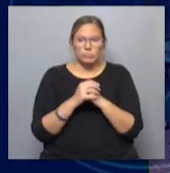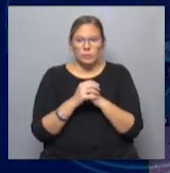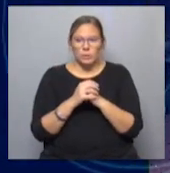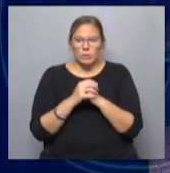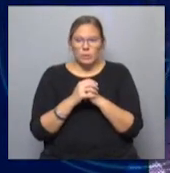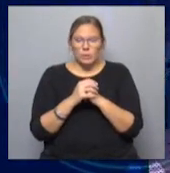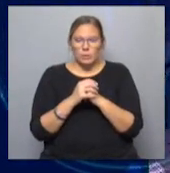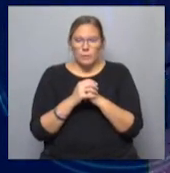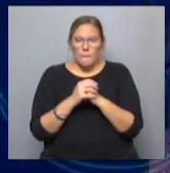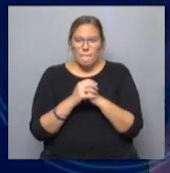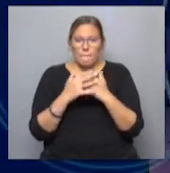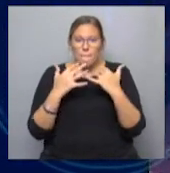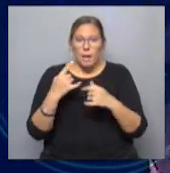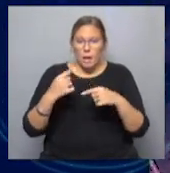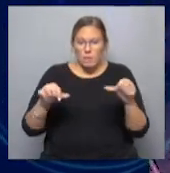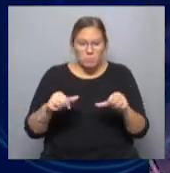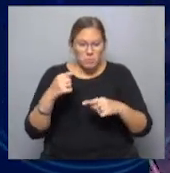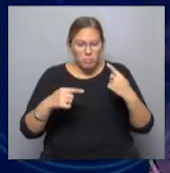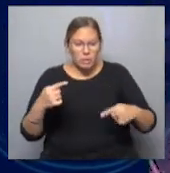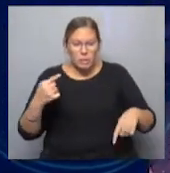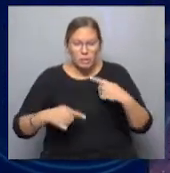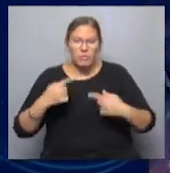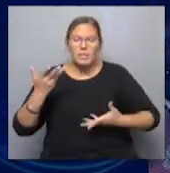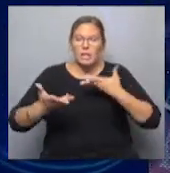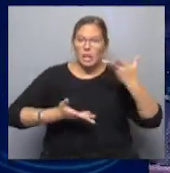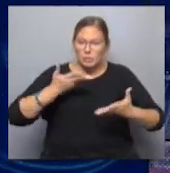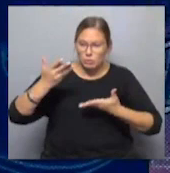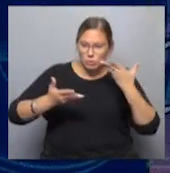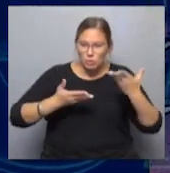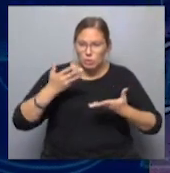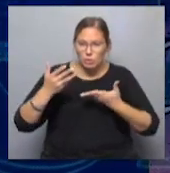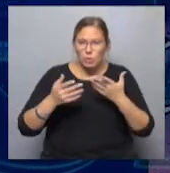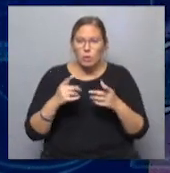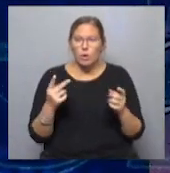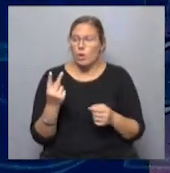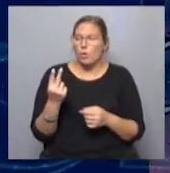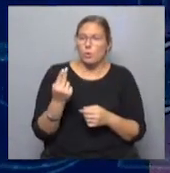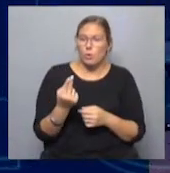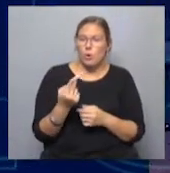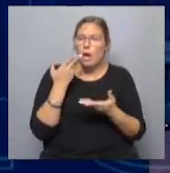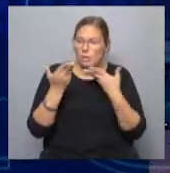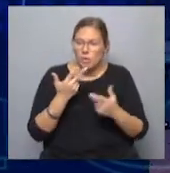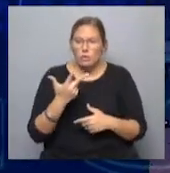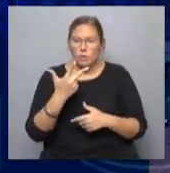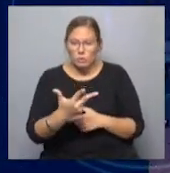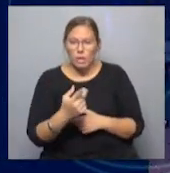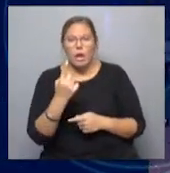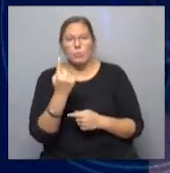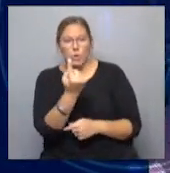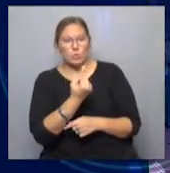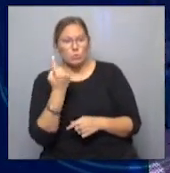a intervenir en distintas canciones, ya sea en el formato dúo, trío, cuarteto, partes